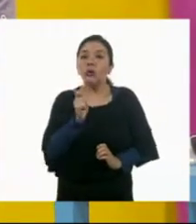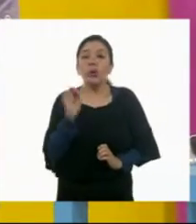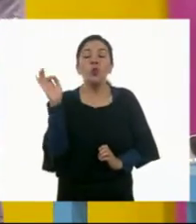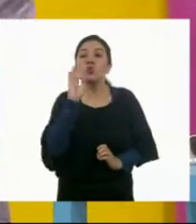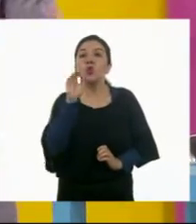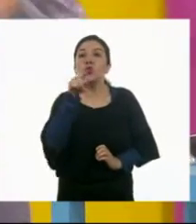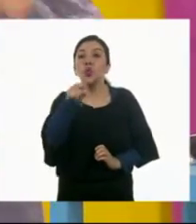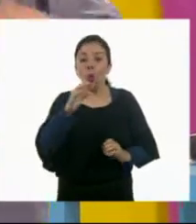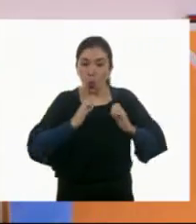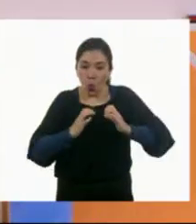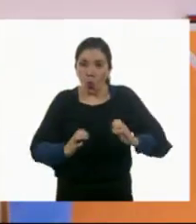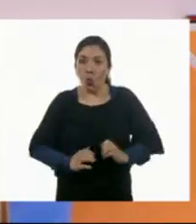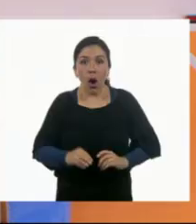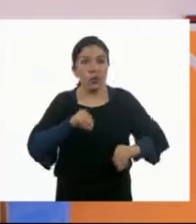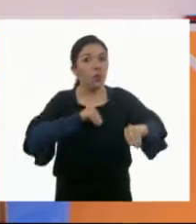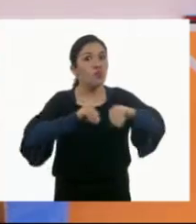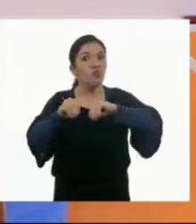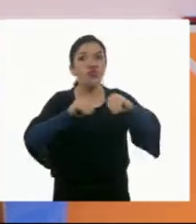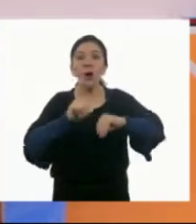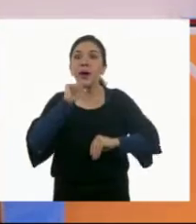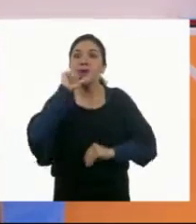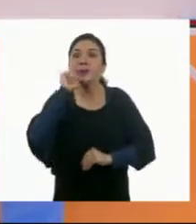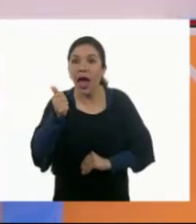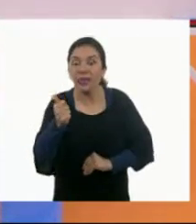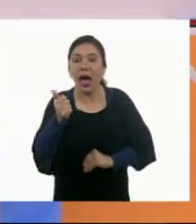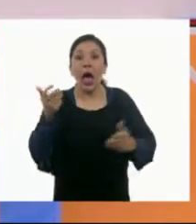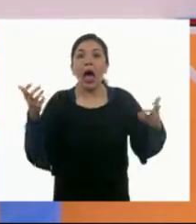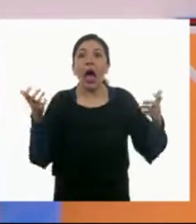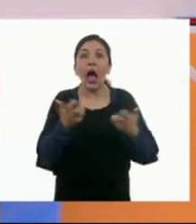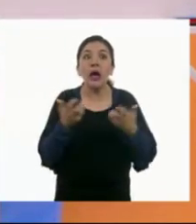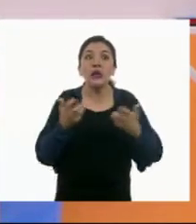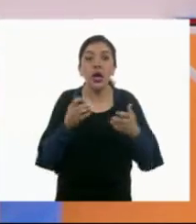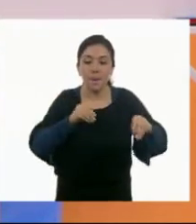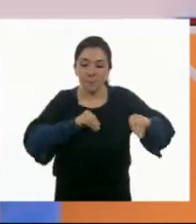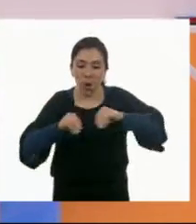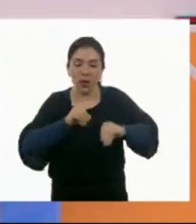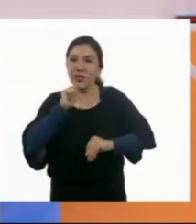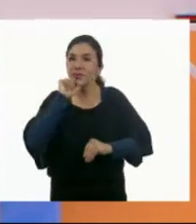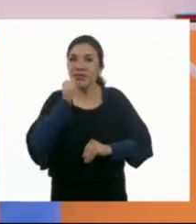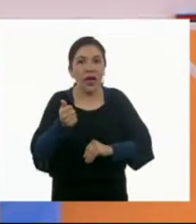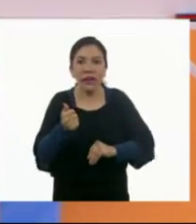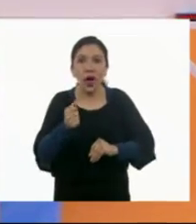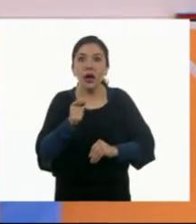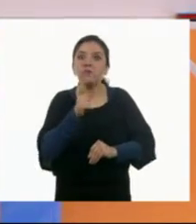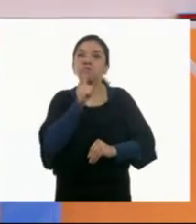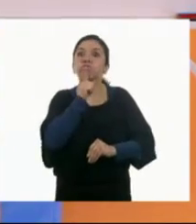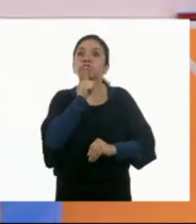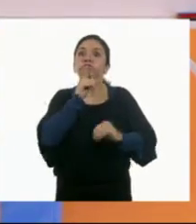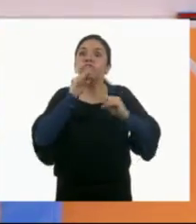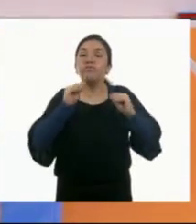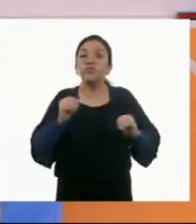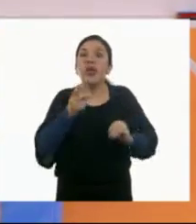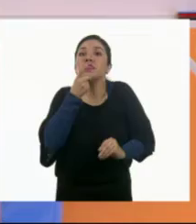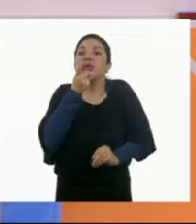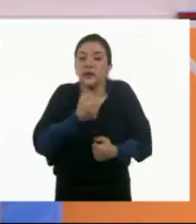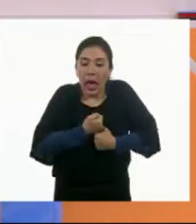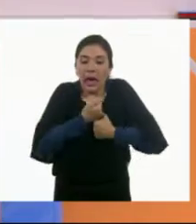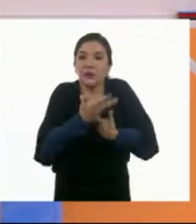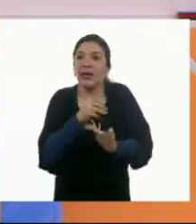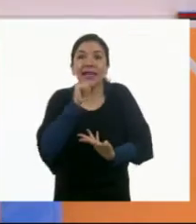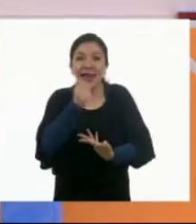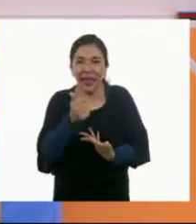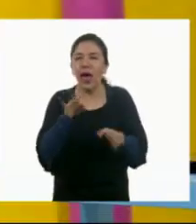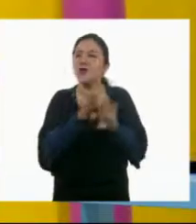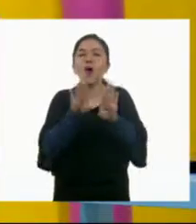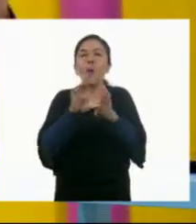cuando nuestro cuerpo no produce movimientos. Entonces no dice nada. A ver, voy a poner un